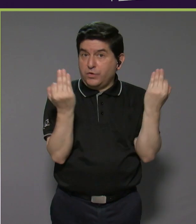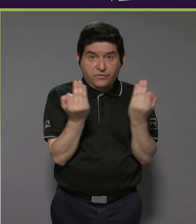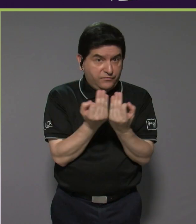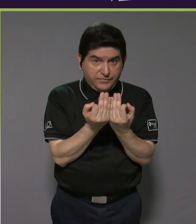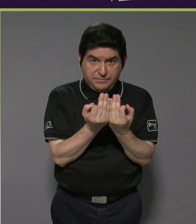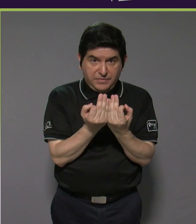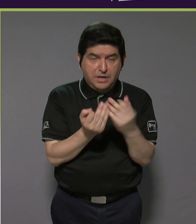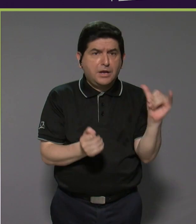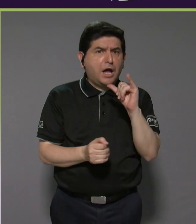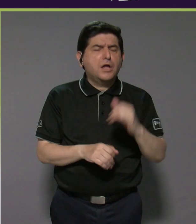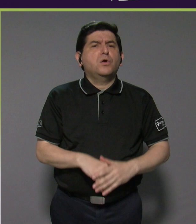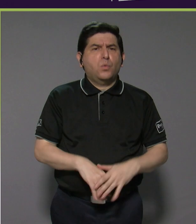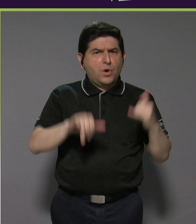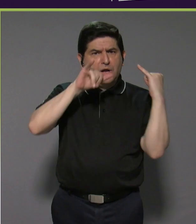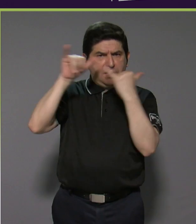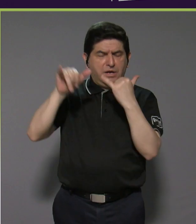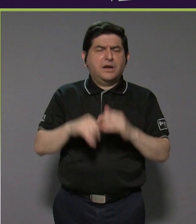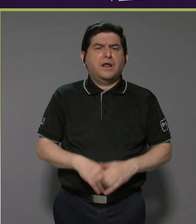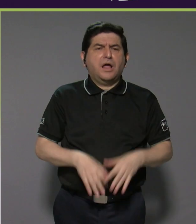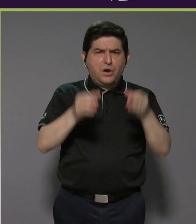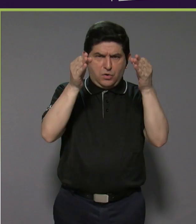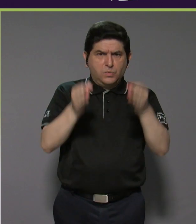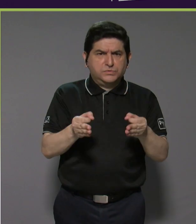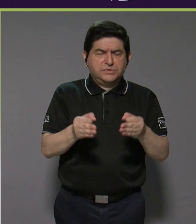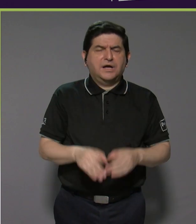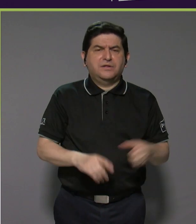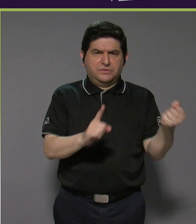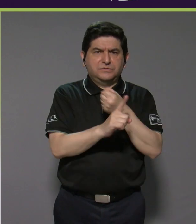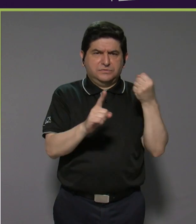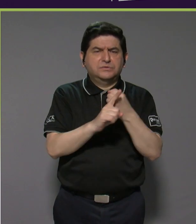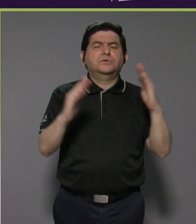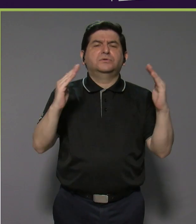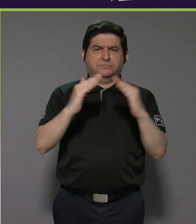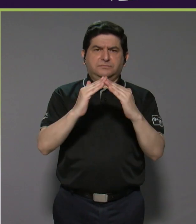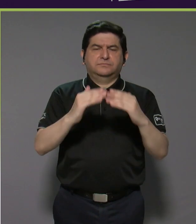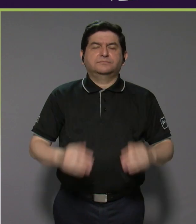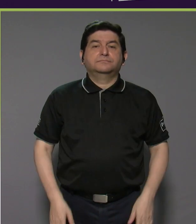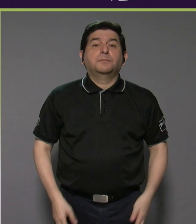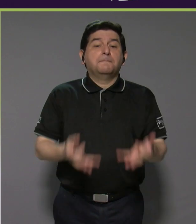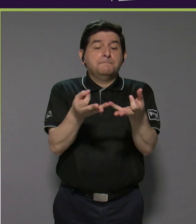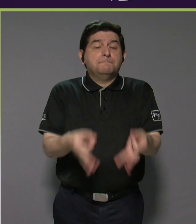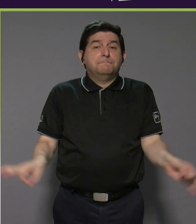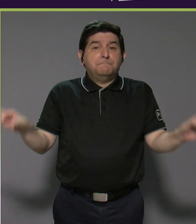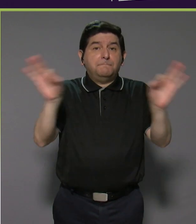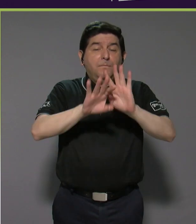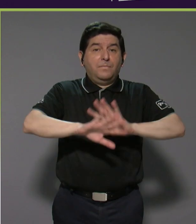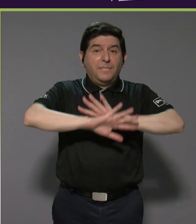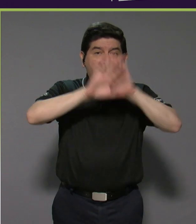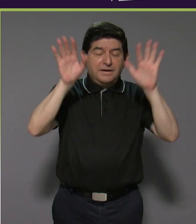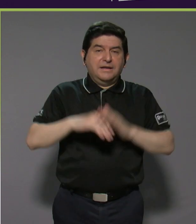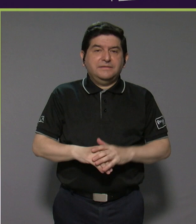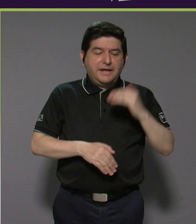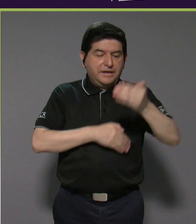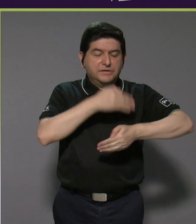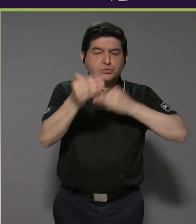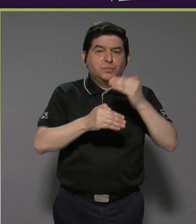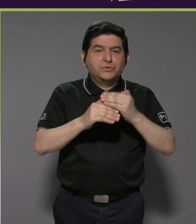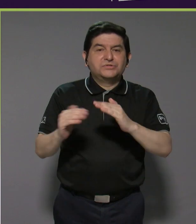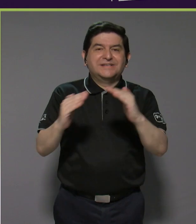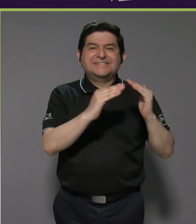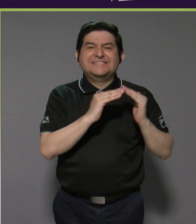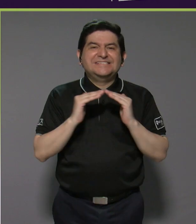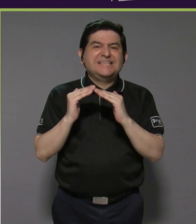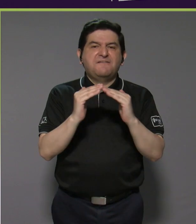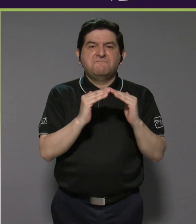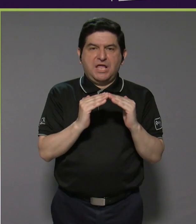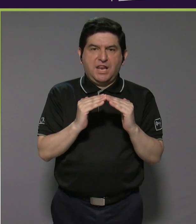puede denunciarlo en los juzgados de violencia doméstica. Y sí es importante aclarar que esto es una vía civil,